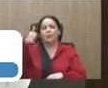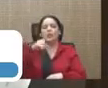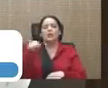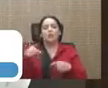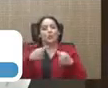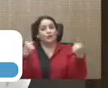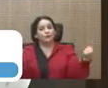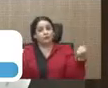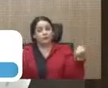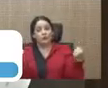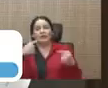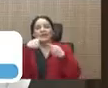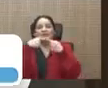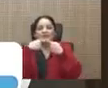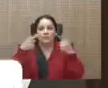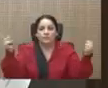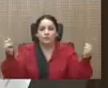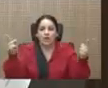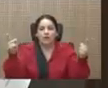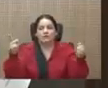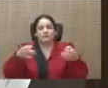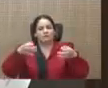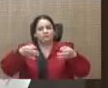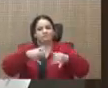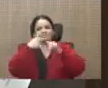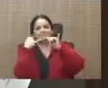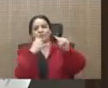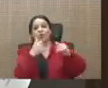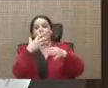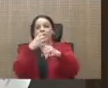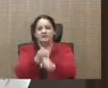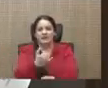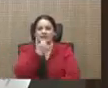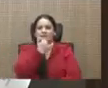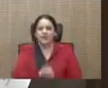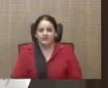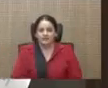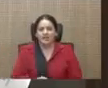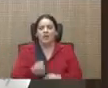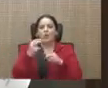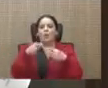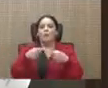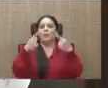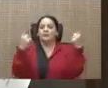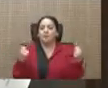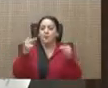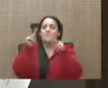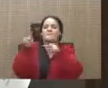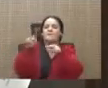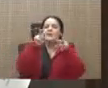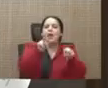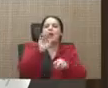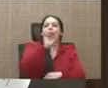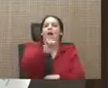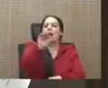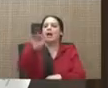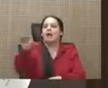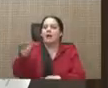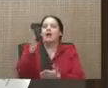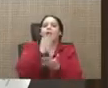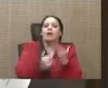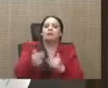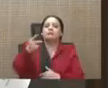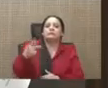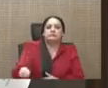con vehemencia lo que se está haciendo mal, por supuesto. Ser oposición es ser vigilantes y alertar cuando alguna decisión sea perjudicial